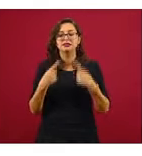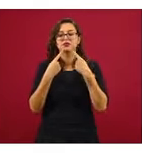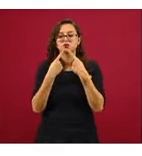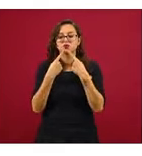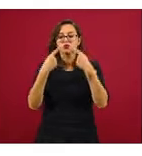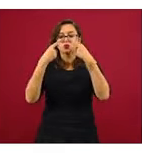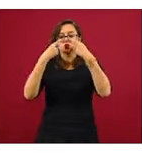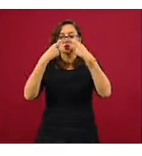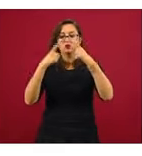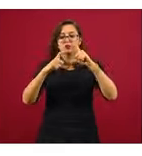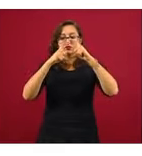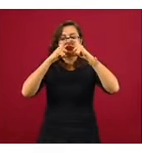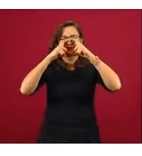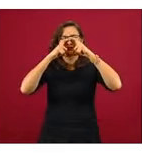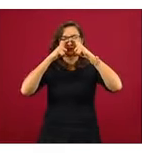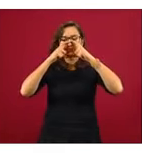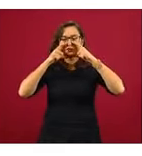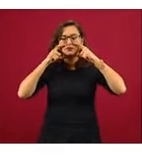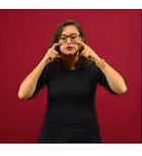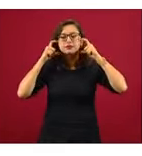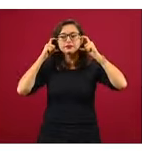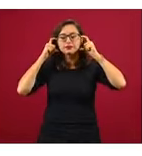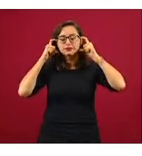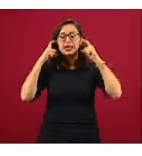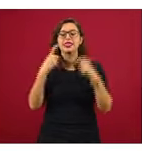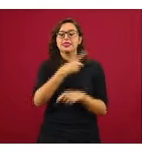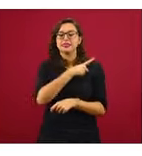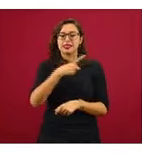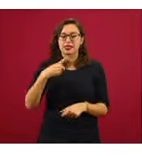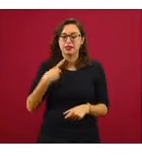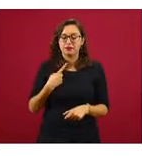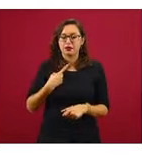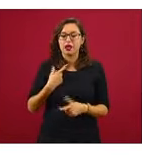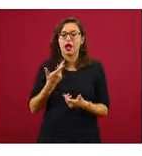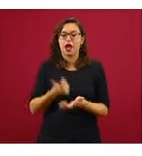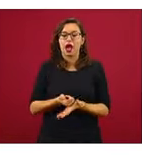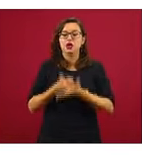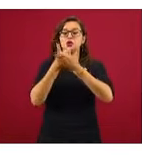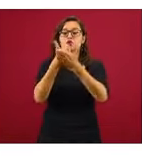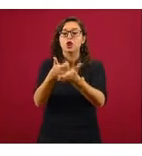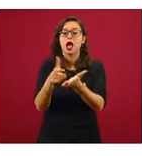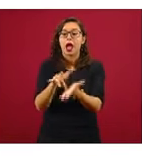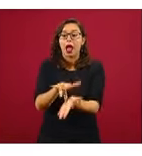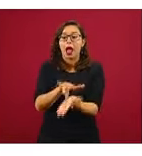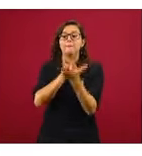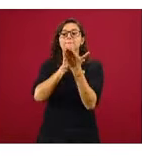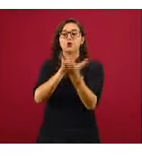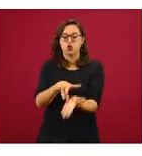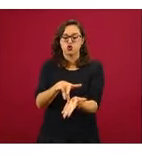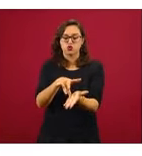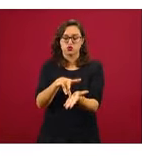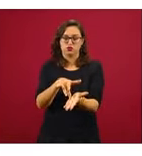boca con esta barrera adicional que va a servir de apoyo a